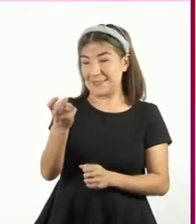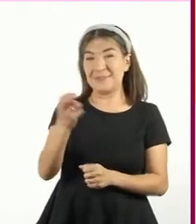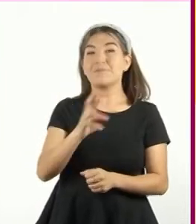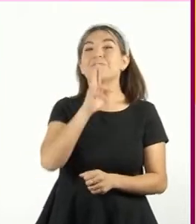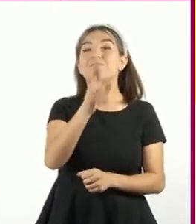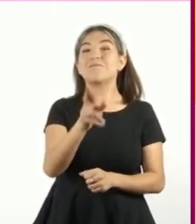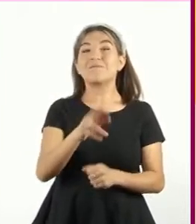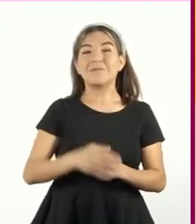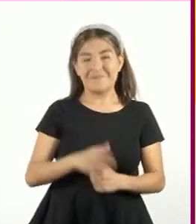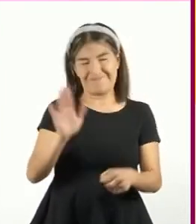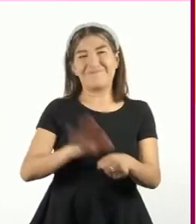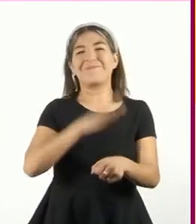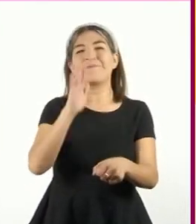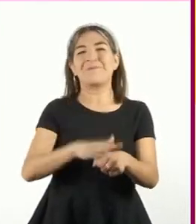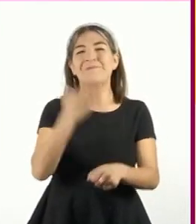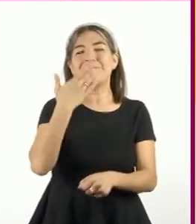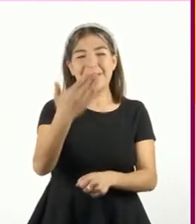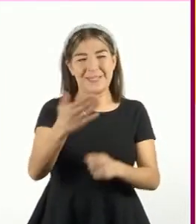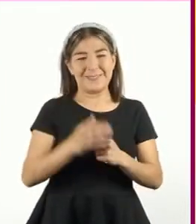Respuesta correcta.